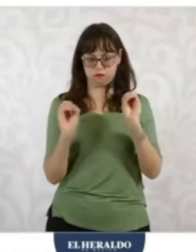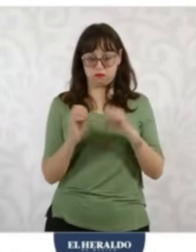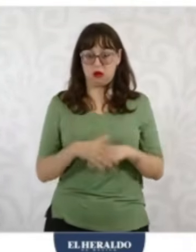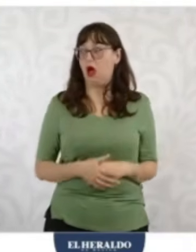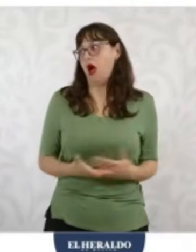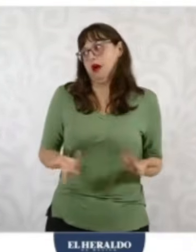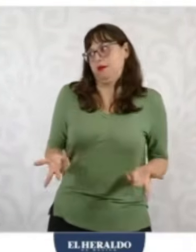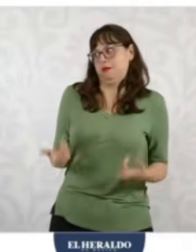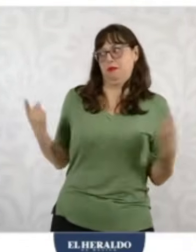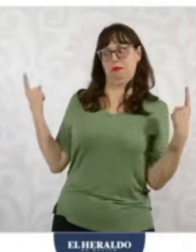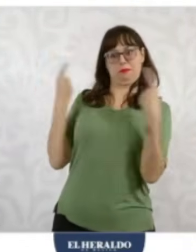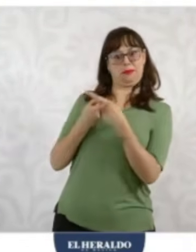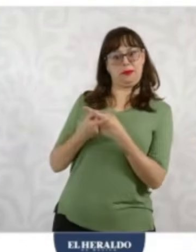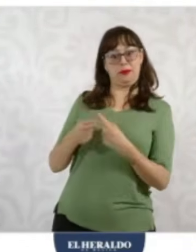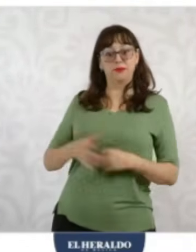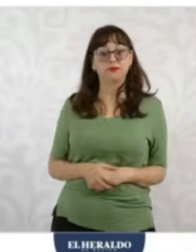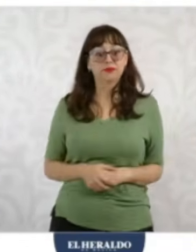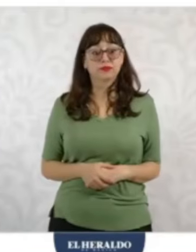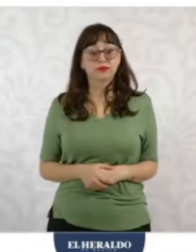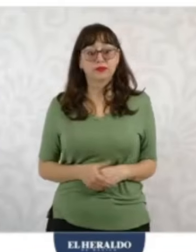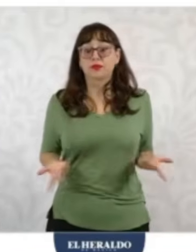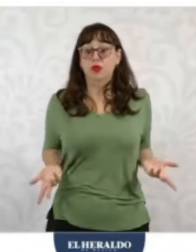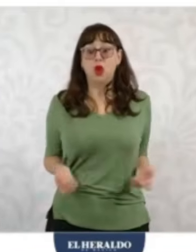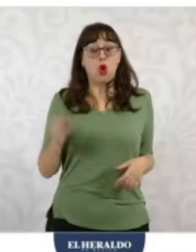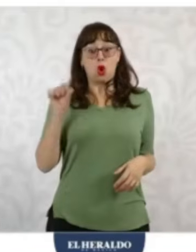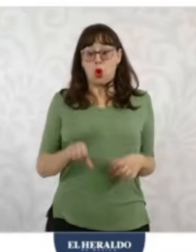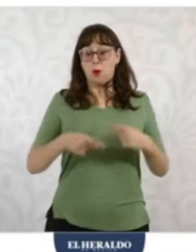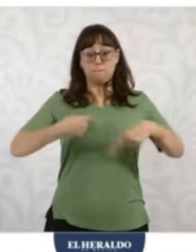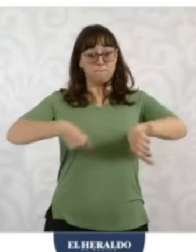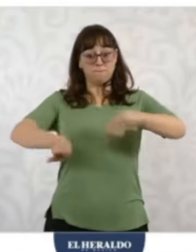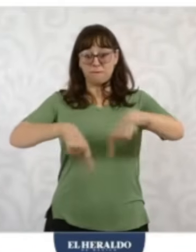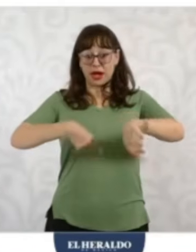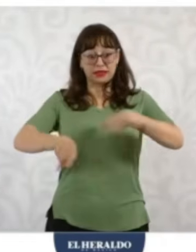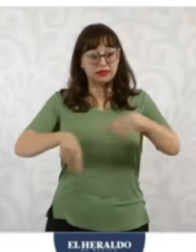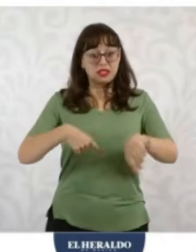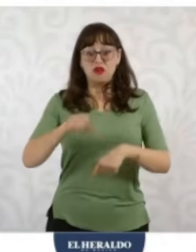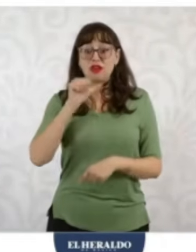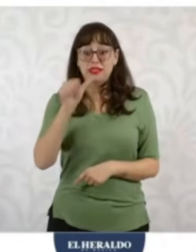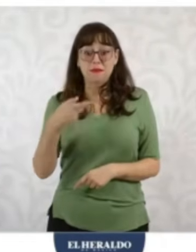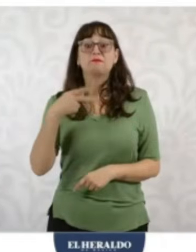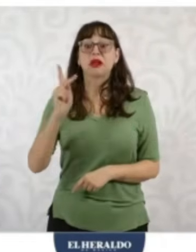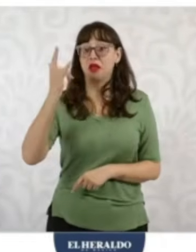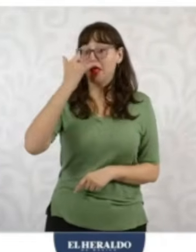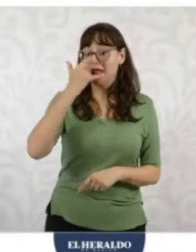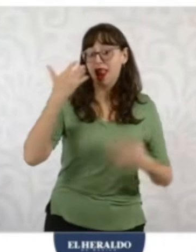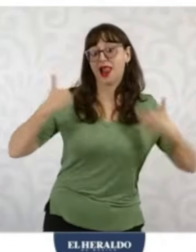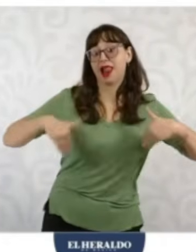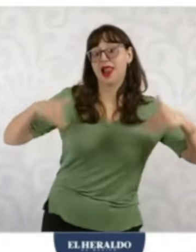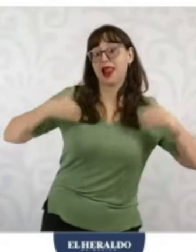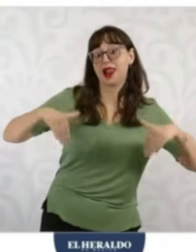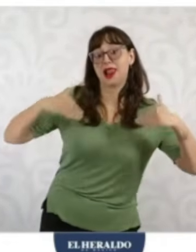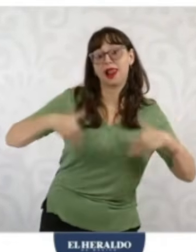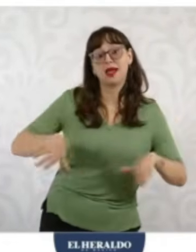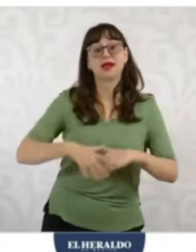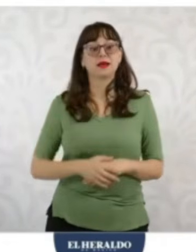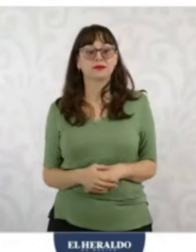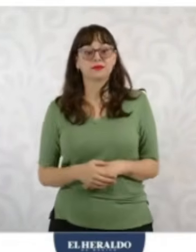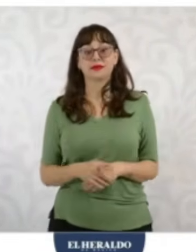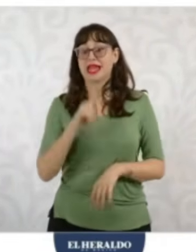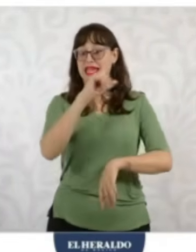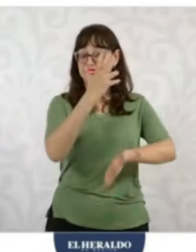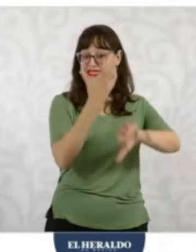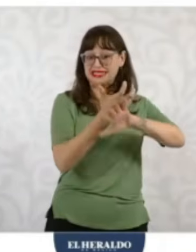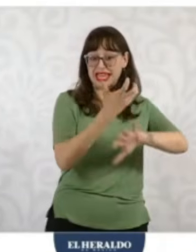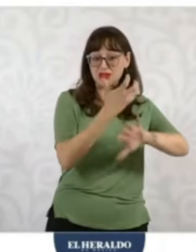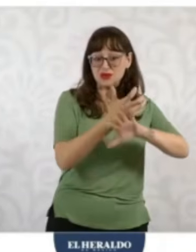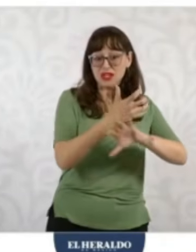parece. Hoy no hubo partido del Mundial, pero créame que no faltó el entretenimiento. Si teníamos alguna duda de que Estados Unidos no